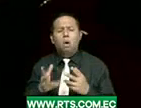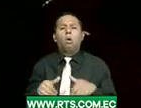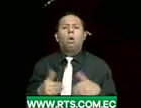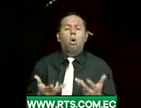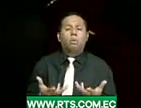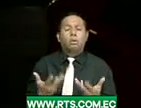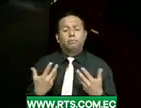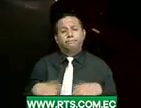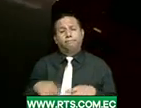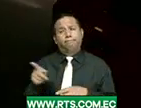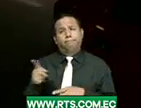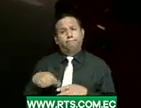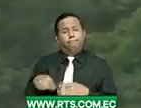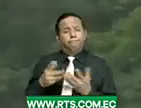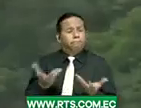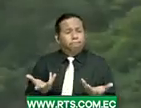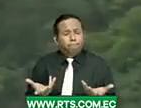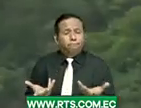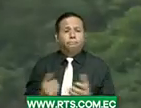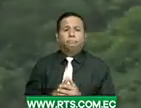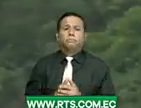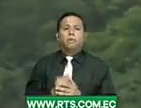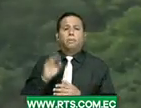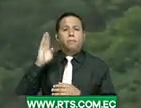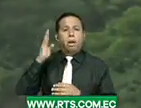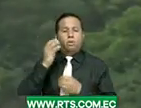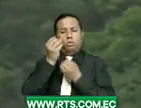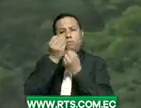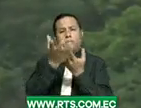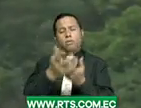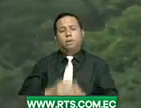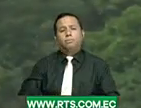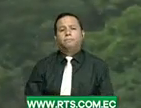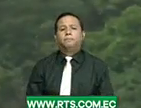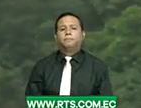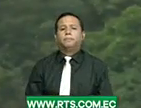desaparecidas. Desde Baños en Tungurahua, informó Edwin Fernández.